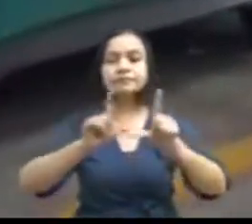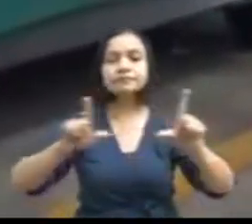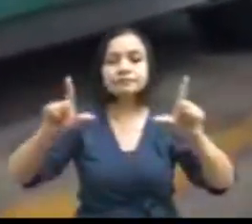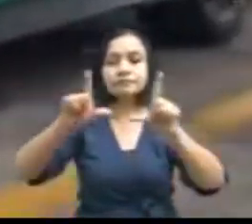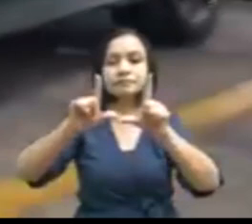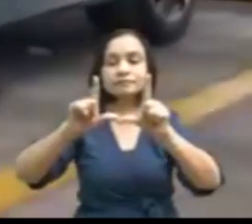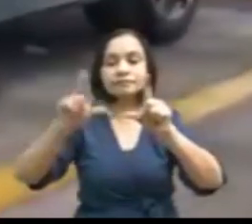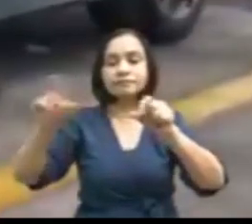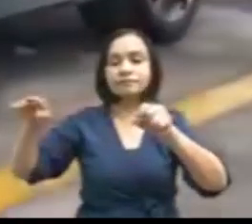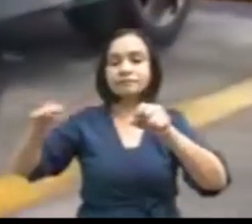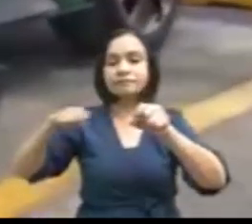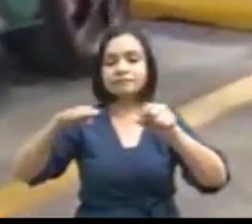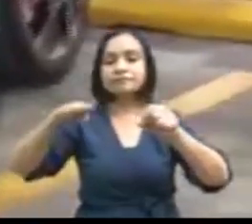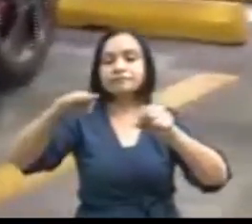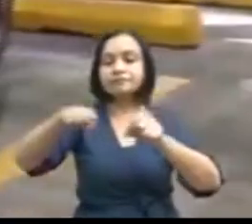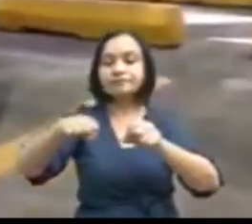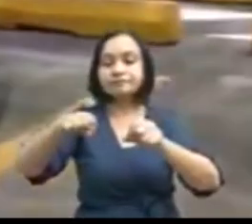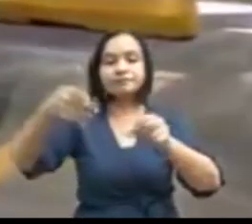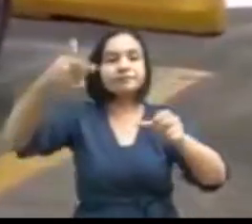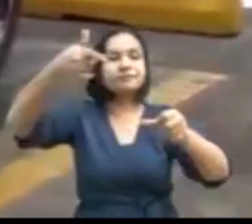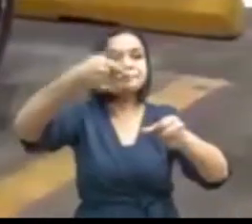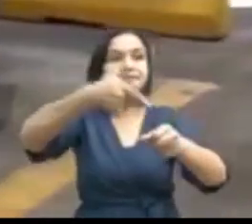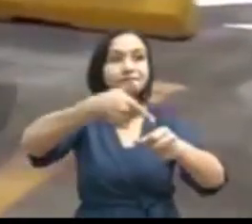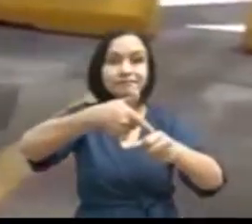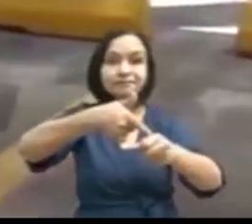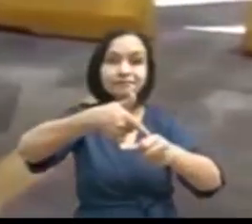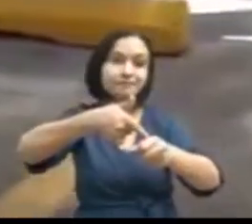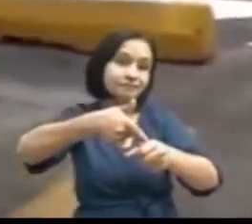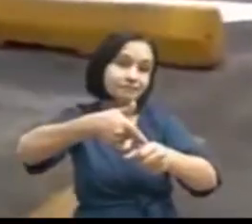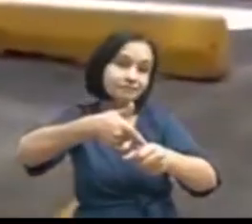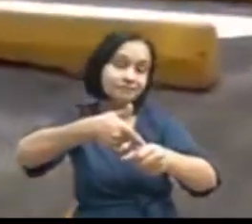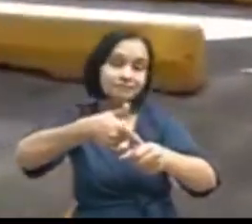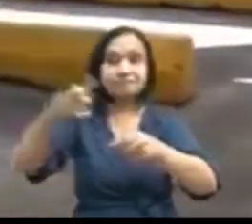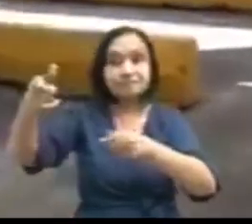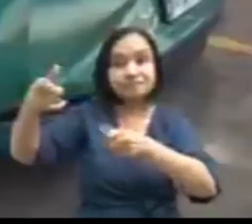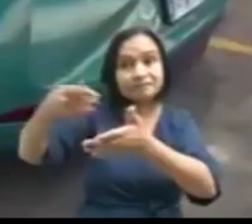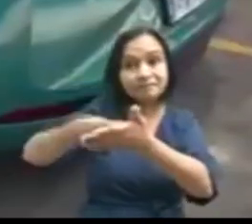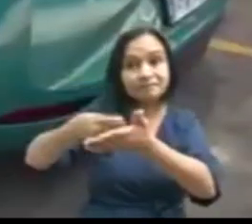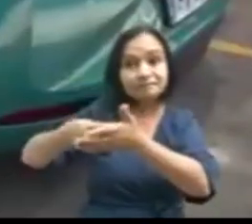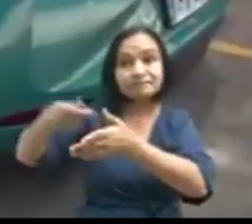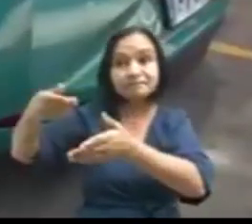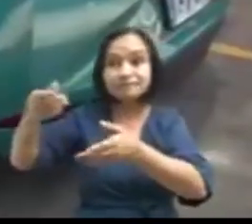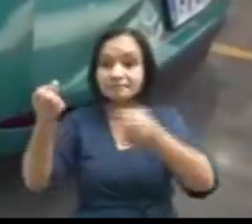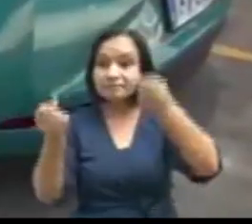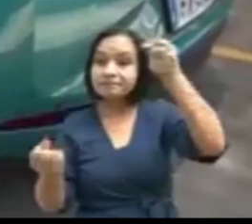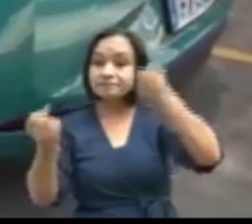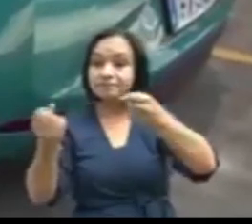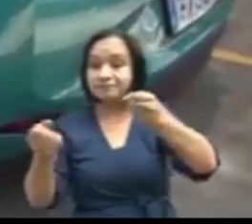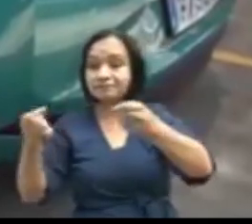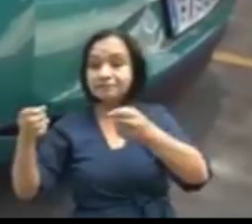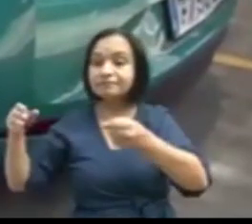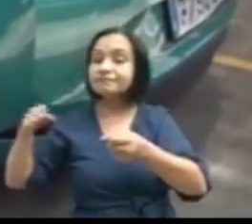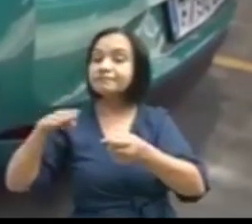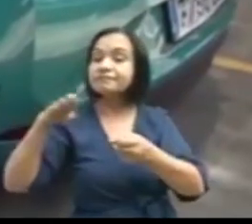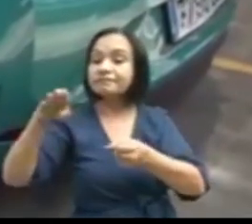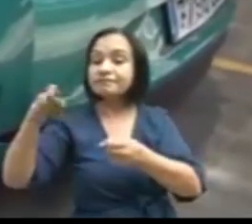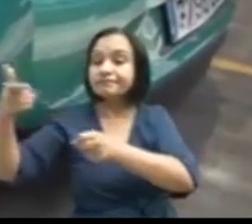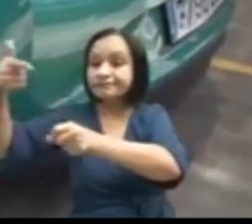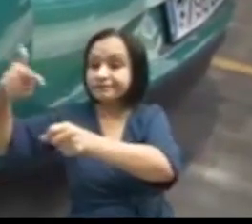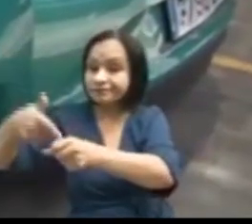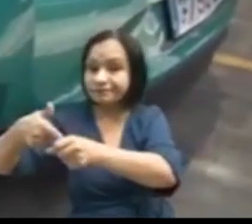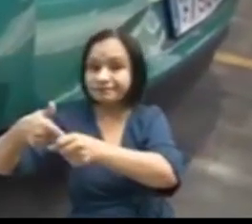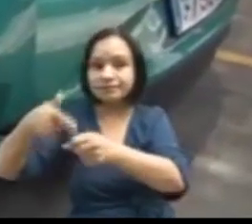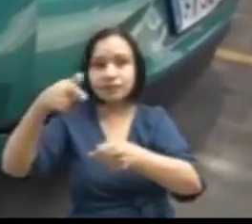la importación de este tipo de vehículos a nuestro país, que garantiza exenciones de carácter